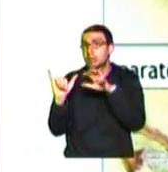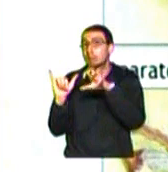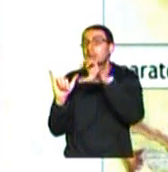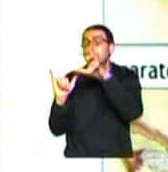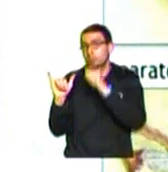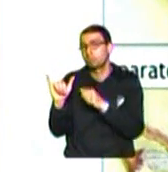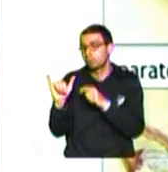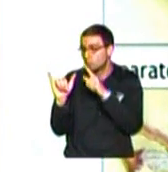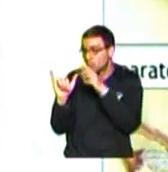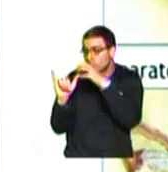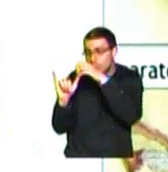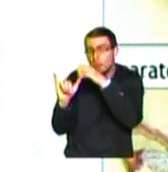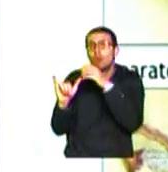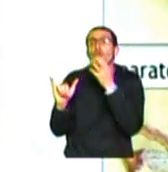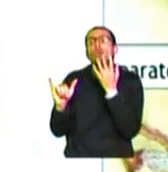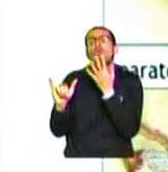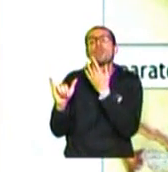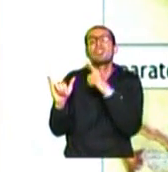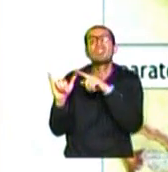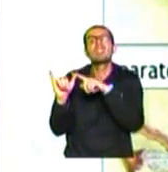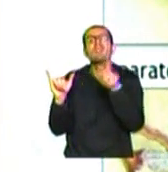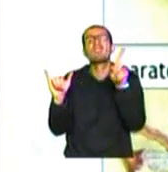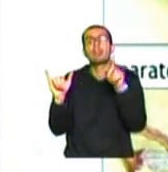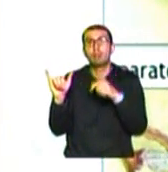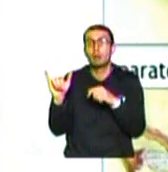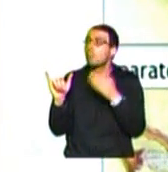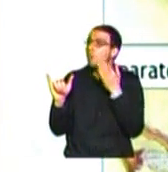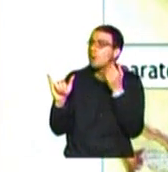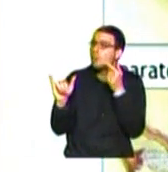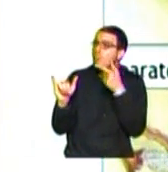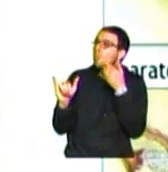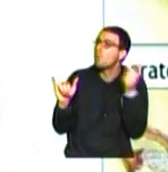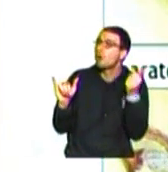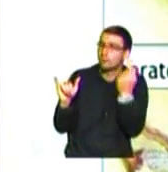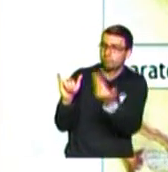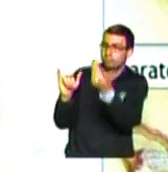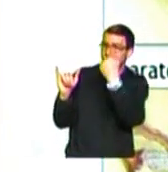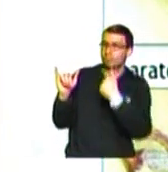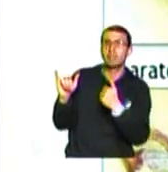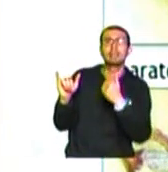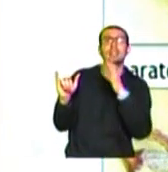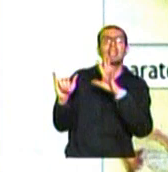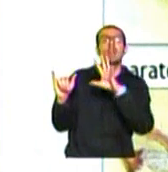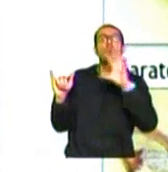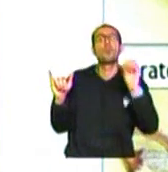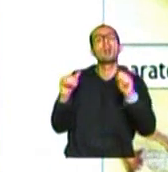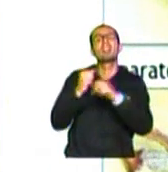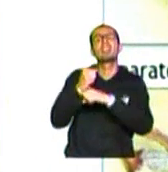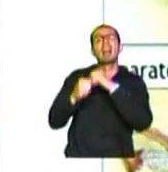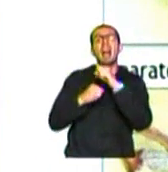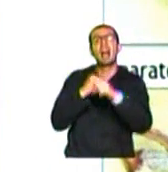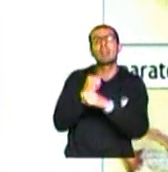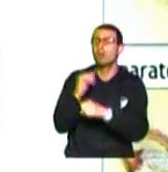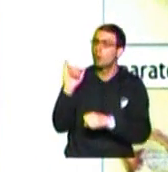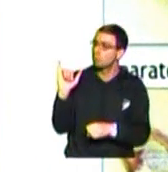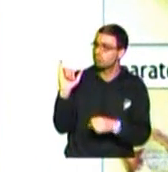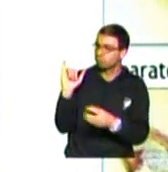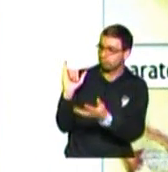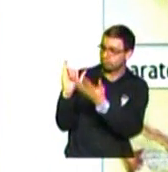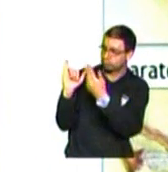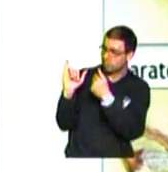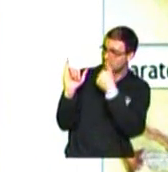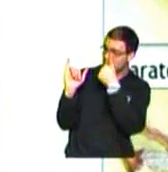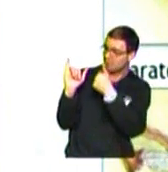Para garantizar a una mujer que llega a una consulta a los 50 o 60 años, y para decirle, señora, esté tranquila que usted no